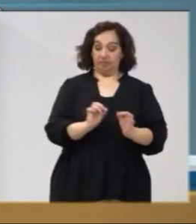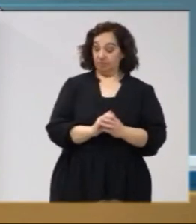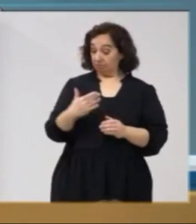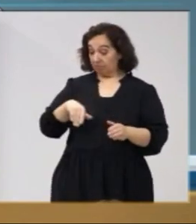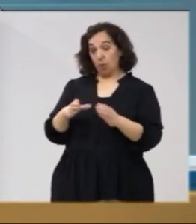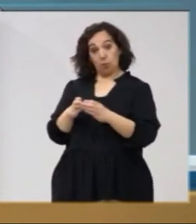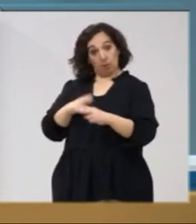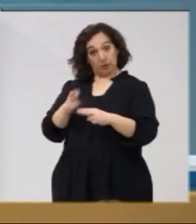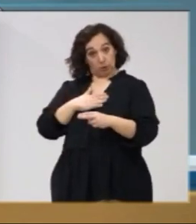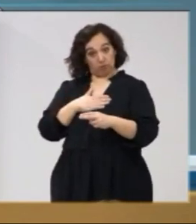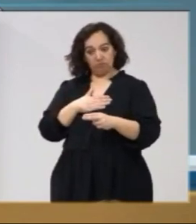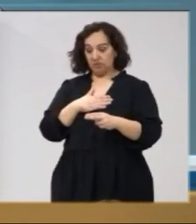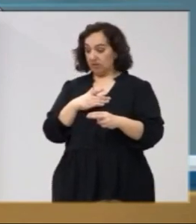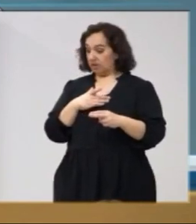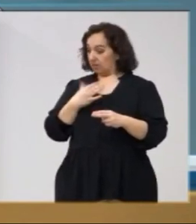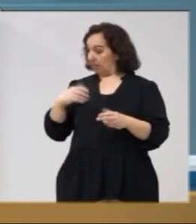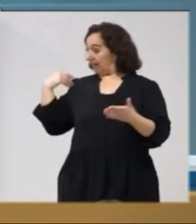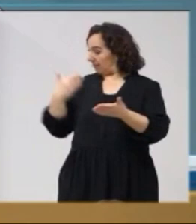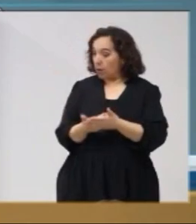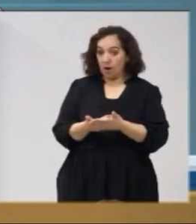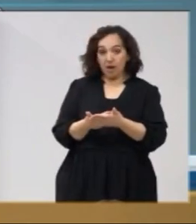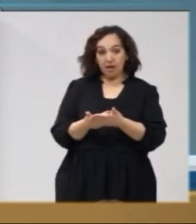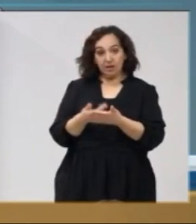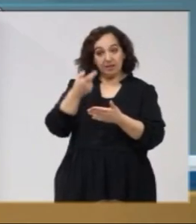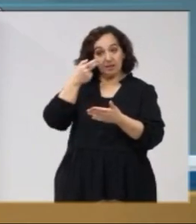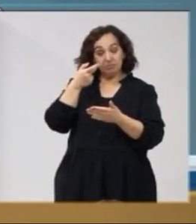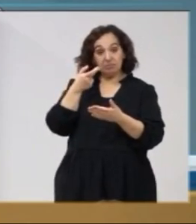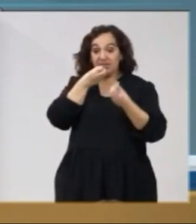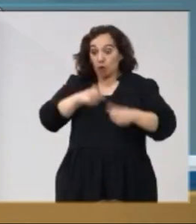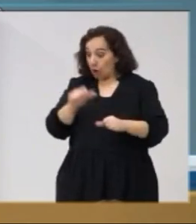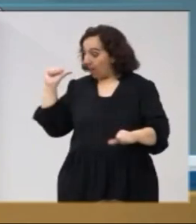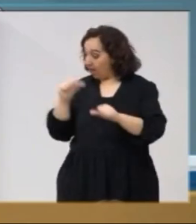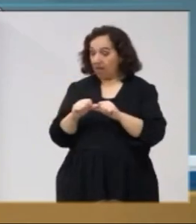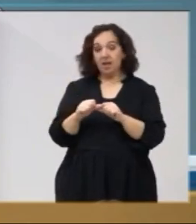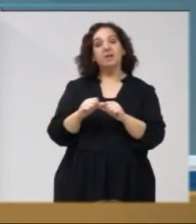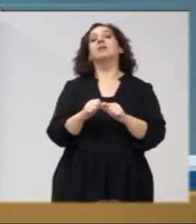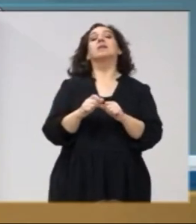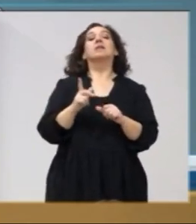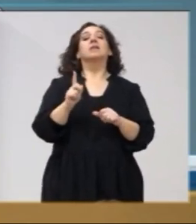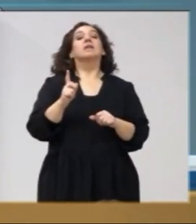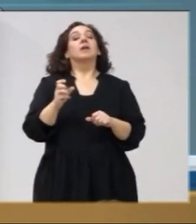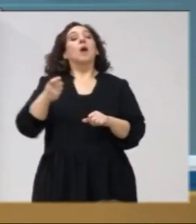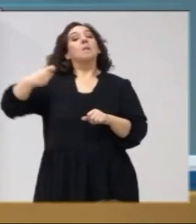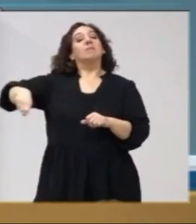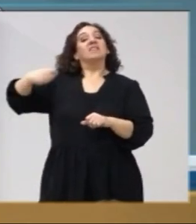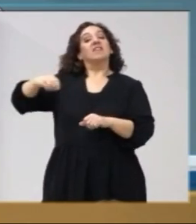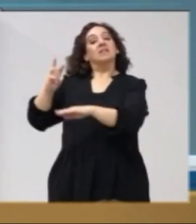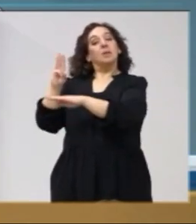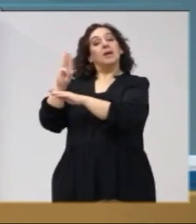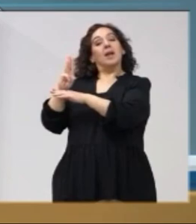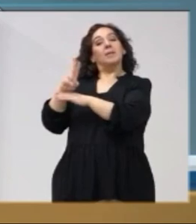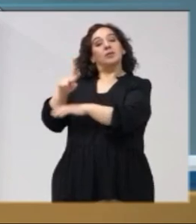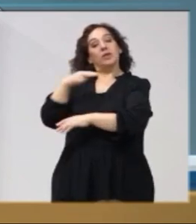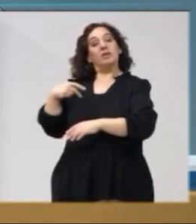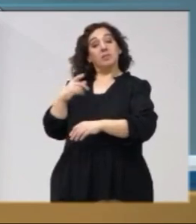sido capaz en su trayectoria de tener a un presidente del Parlamento de Cantabria,